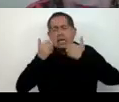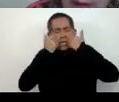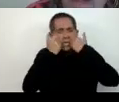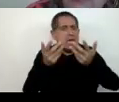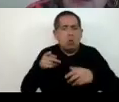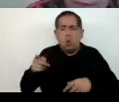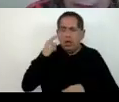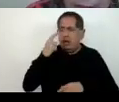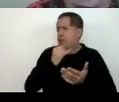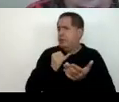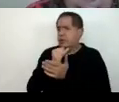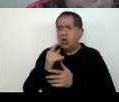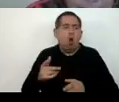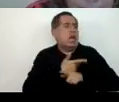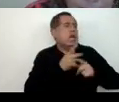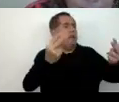y privada de los afectos.